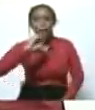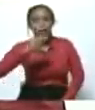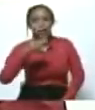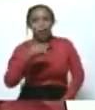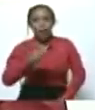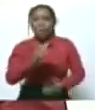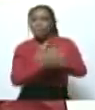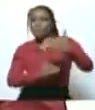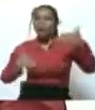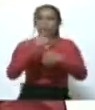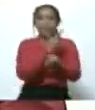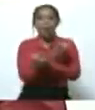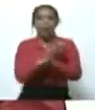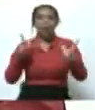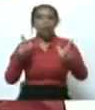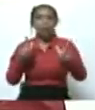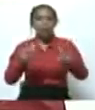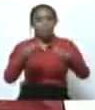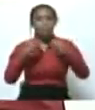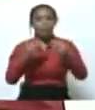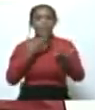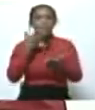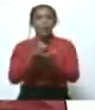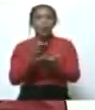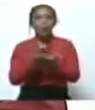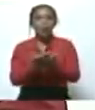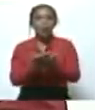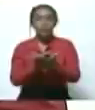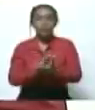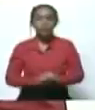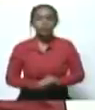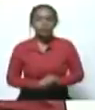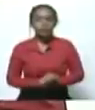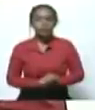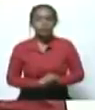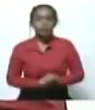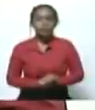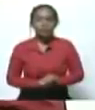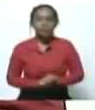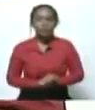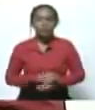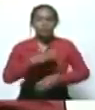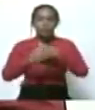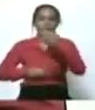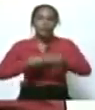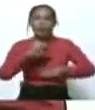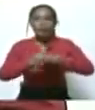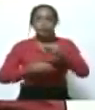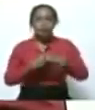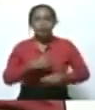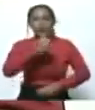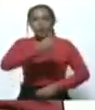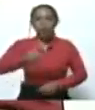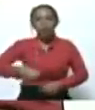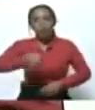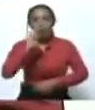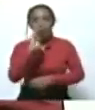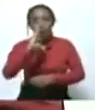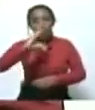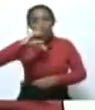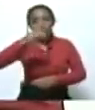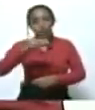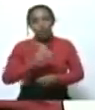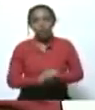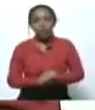máxima libertad para la propuesta o las propuestas que hagan desde cada una de las UVC,